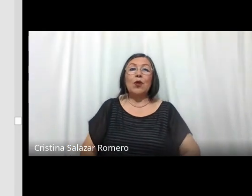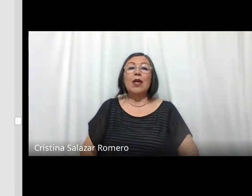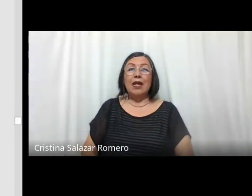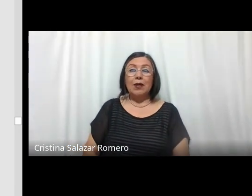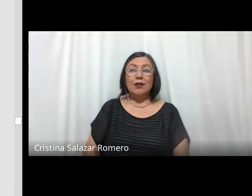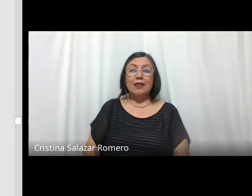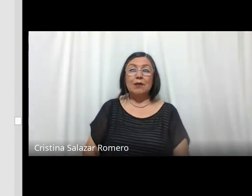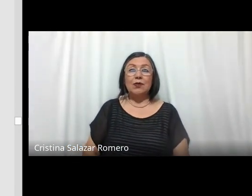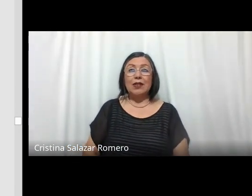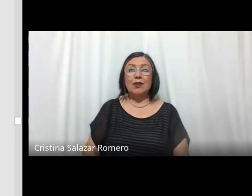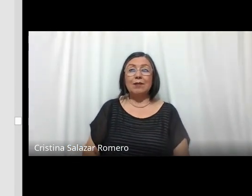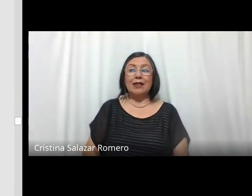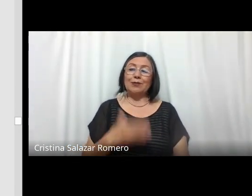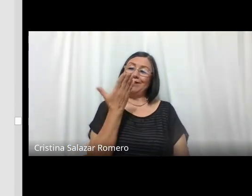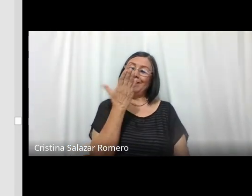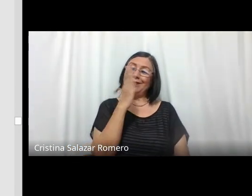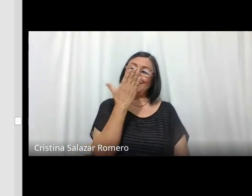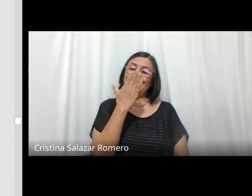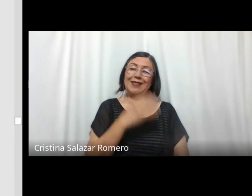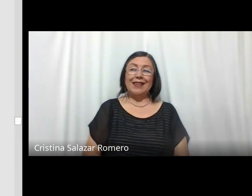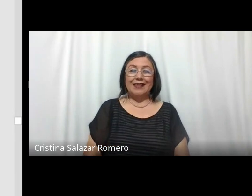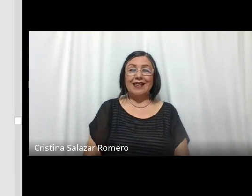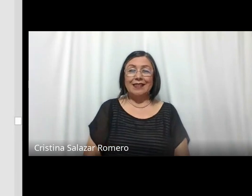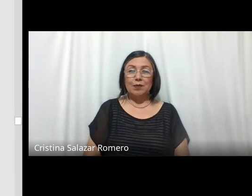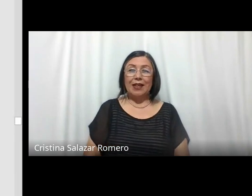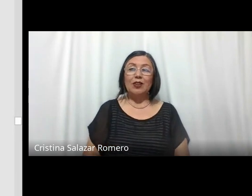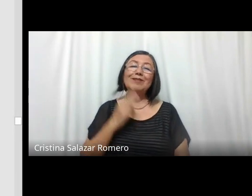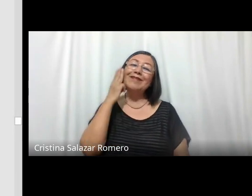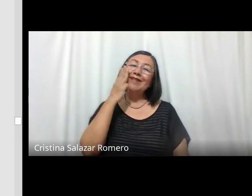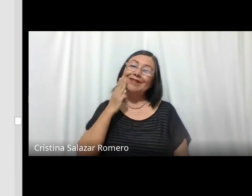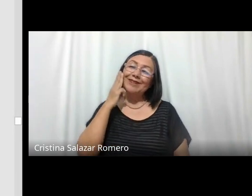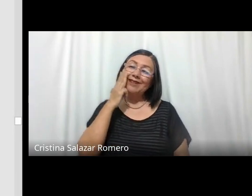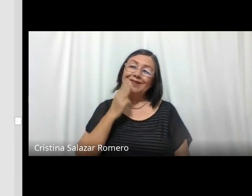ejemplo, ¿en cuál utilizamos una sola mano? En esta, que es espejo,